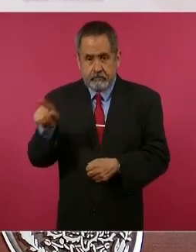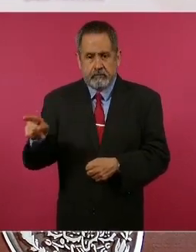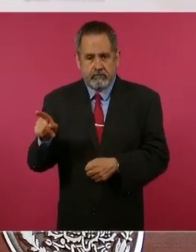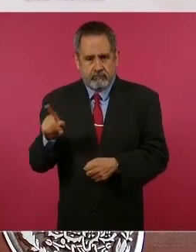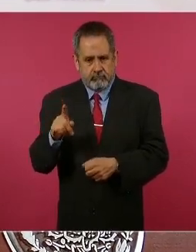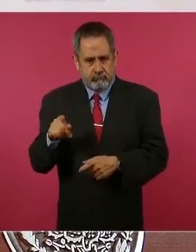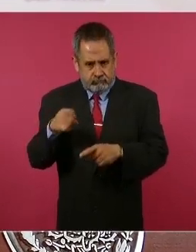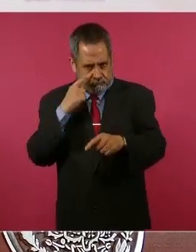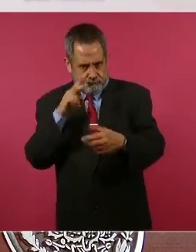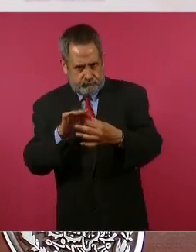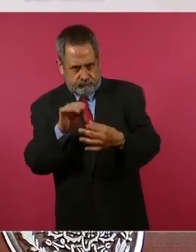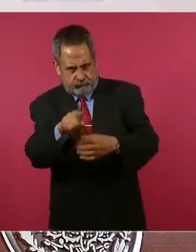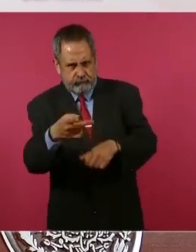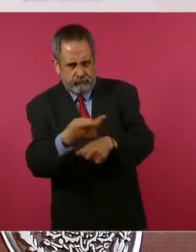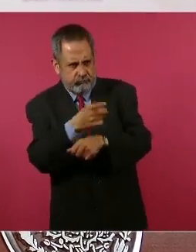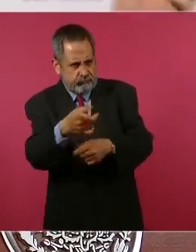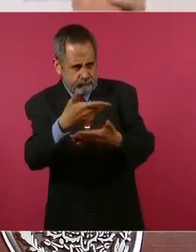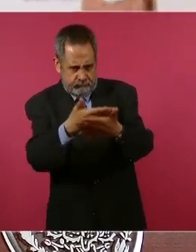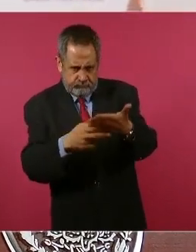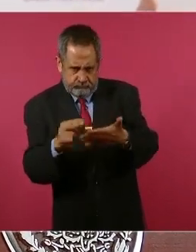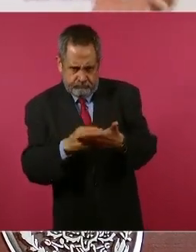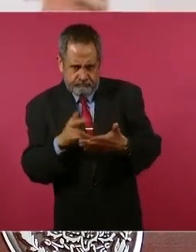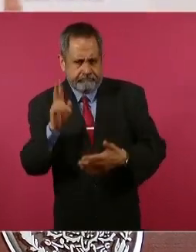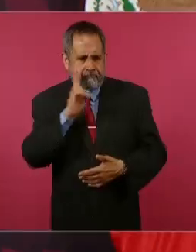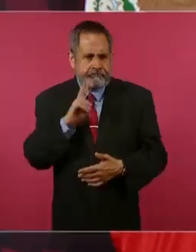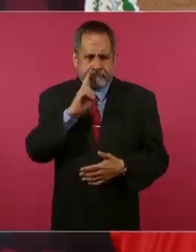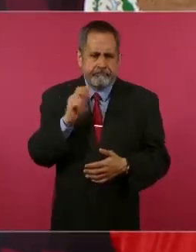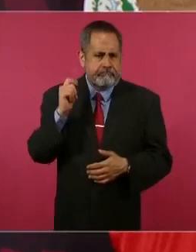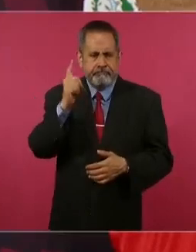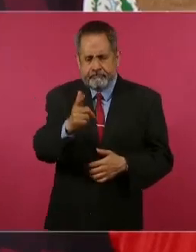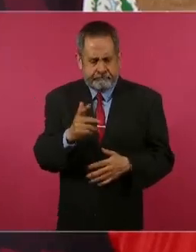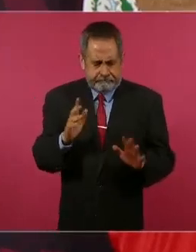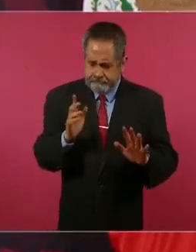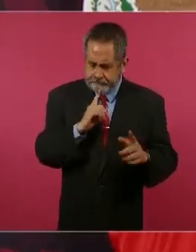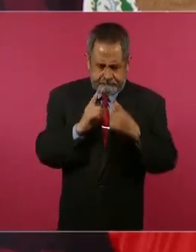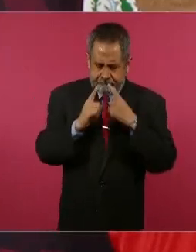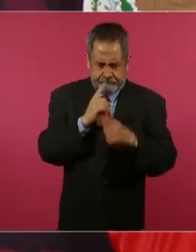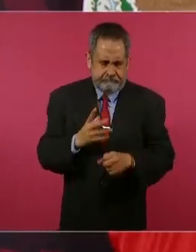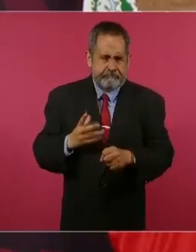este acuerdo para ver si logramos